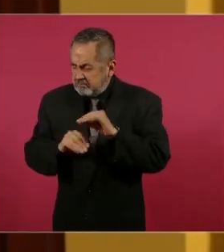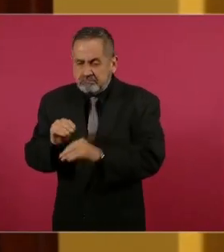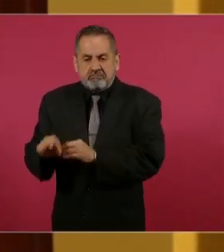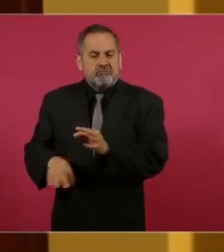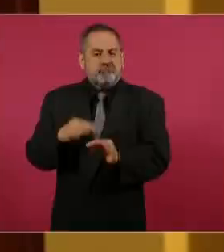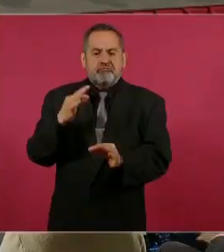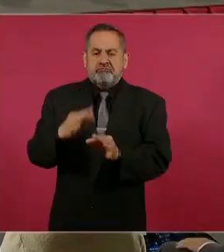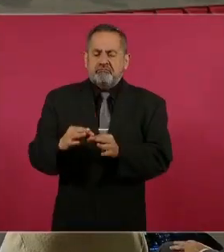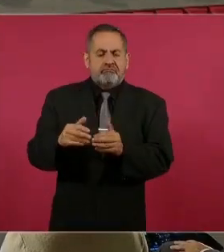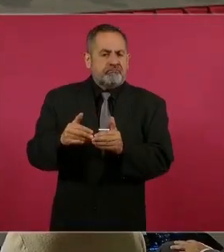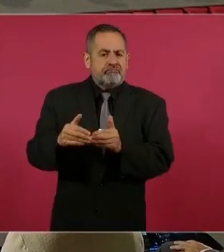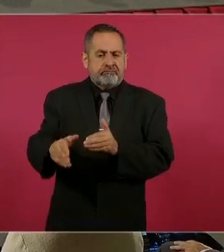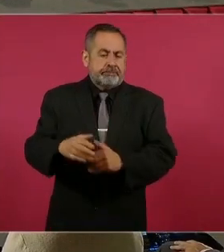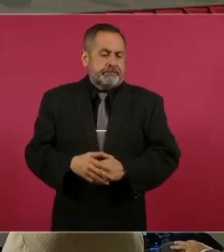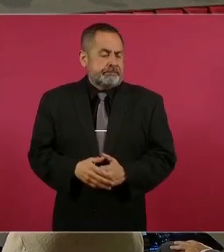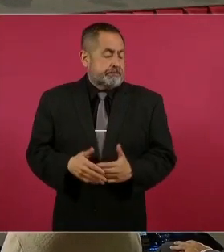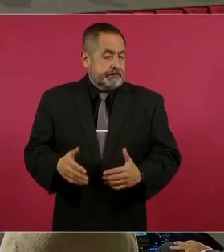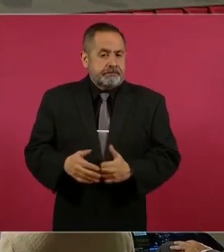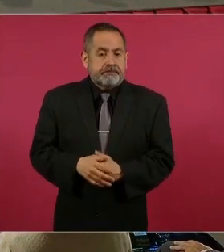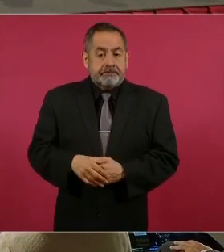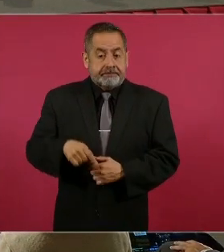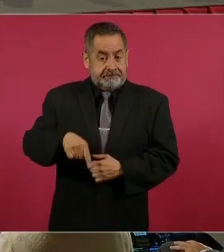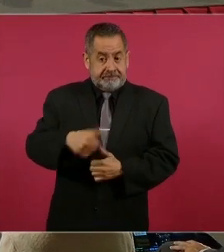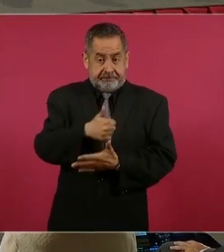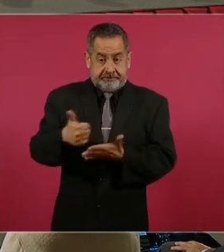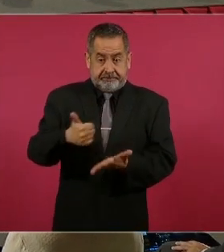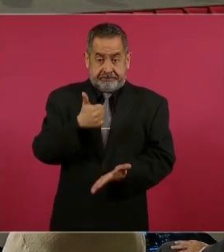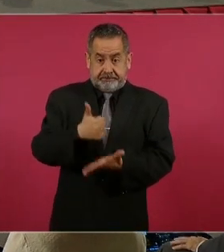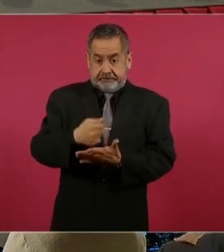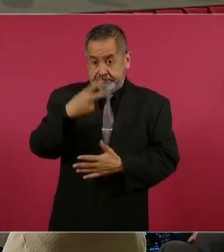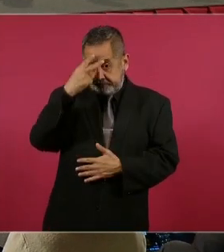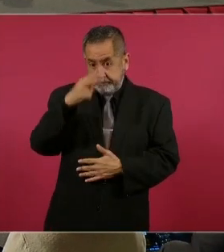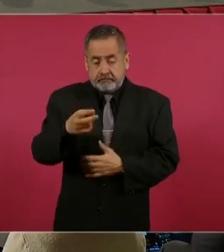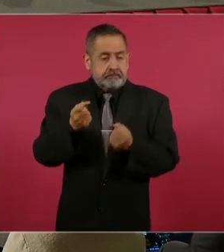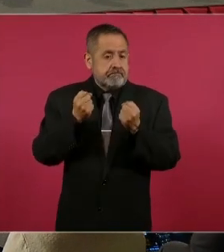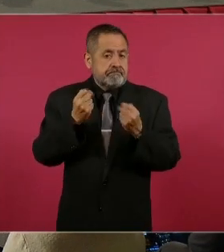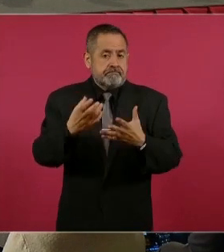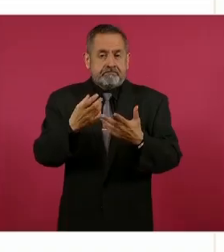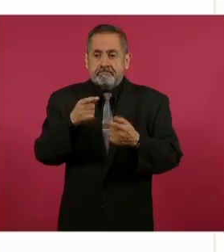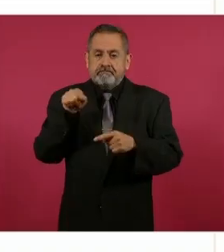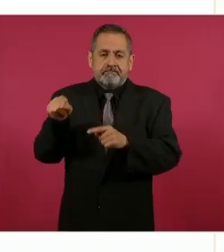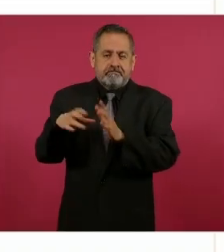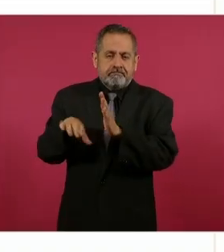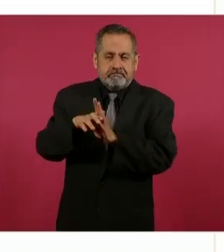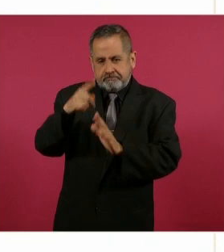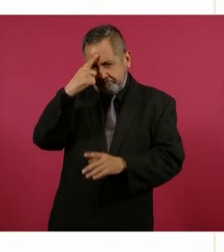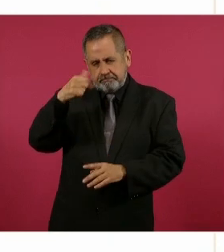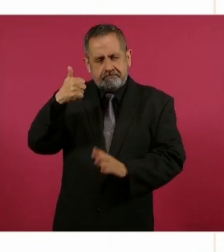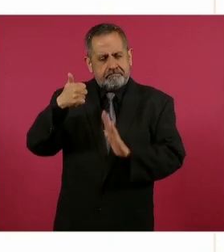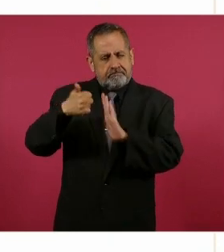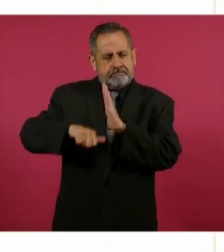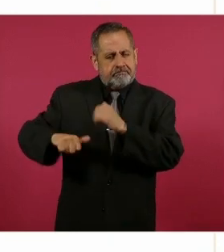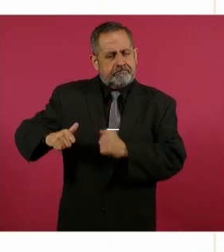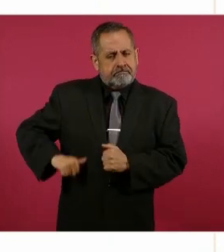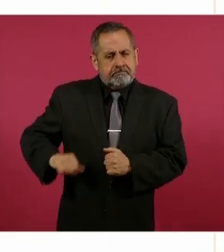de IMSS-Bienestar. La Ciudad de México, un número muy importante de quirófanos, de los 114, 102